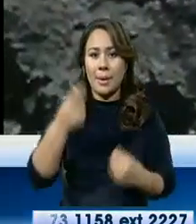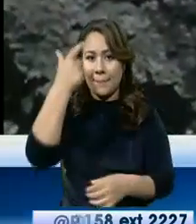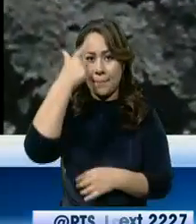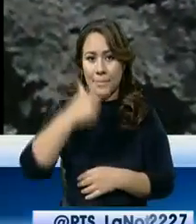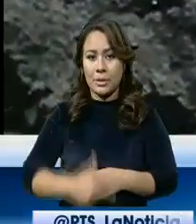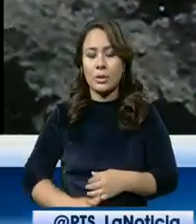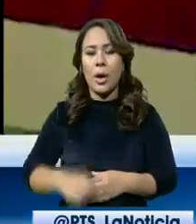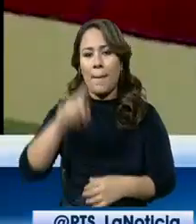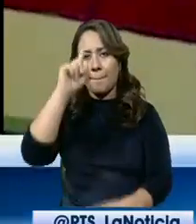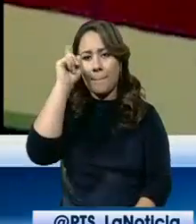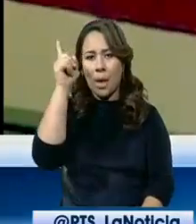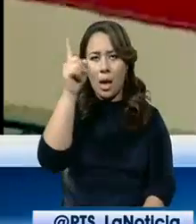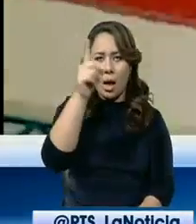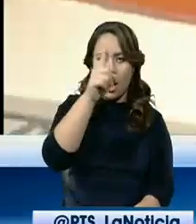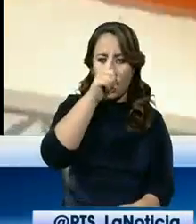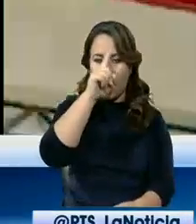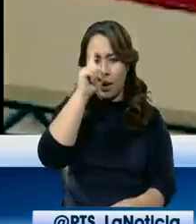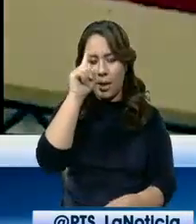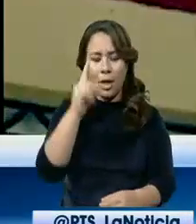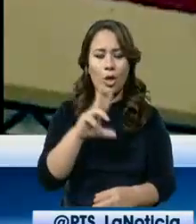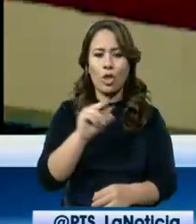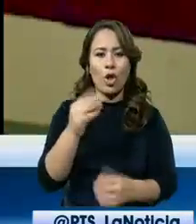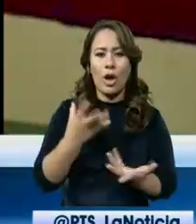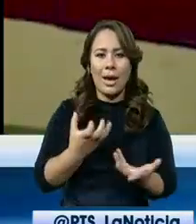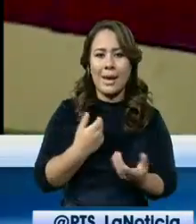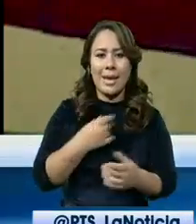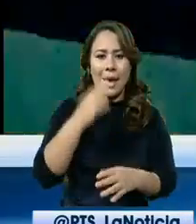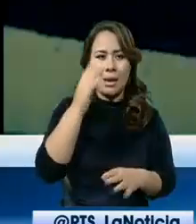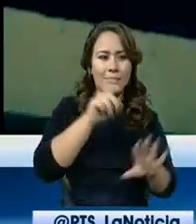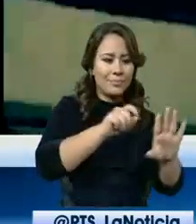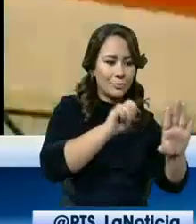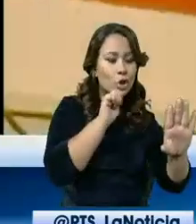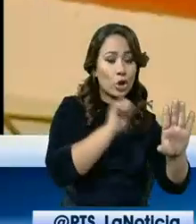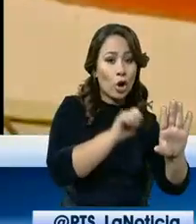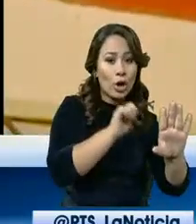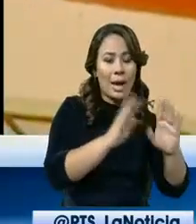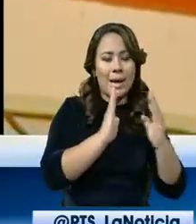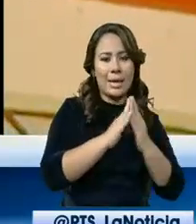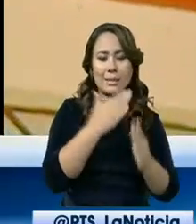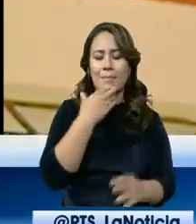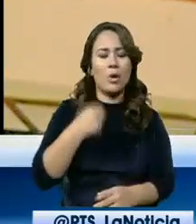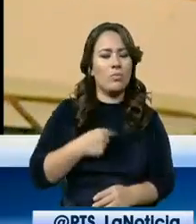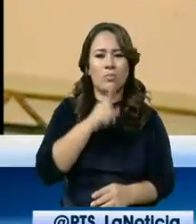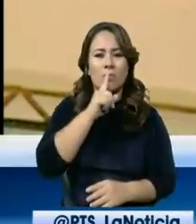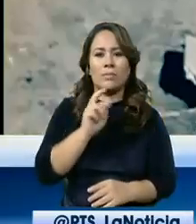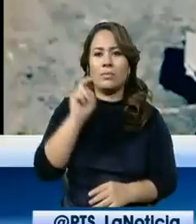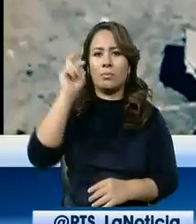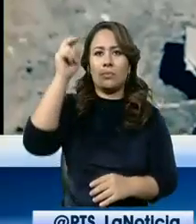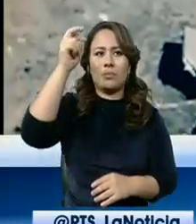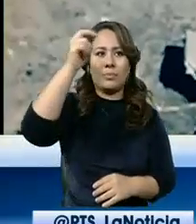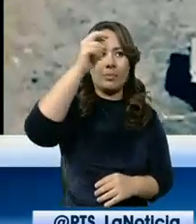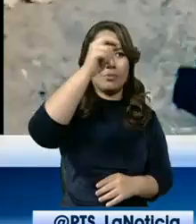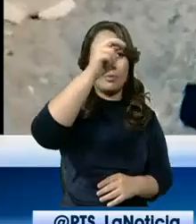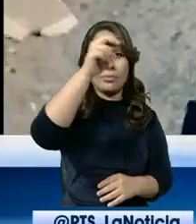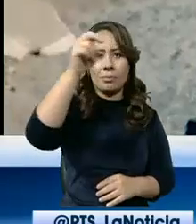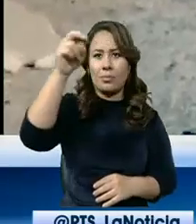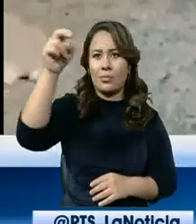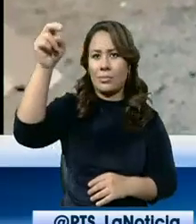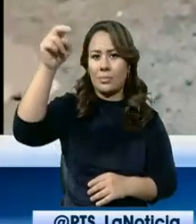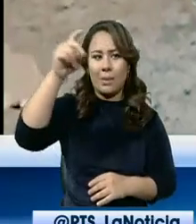venido borracho, quiso ingresar a su domicilio que queda justo aquí al lado de la escuela y entonces se